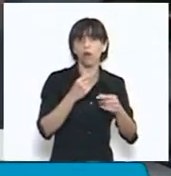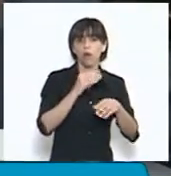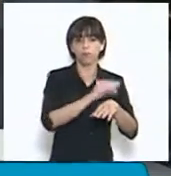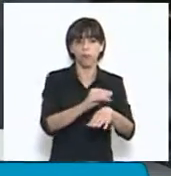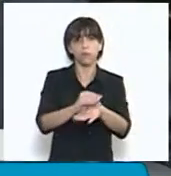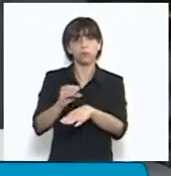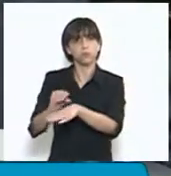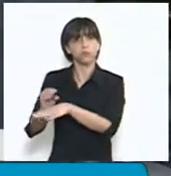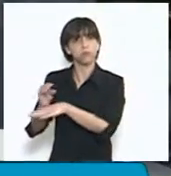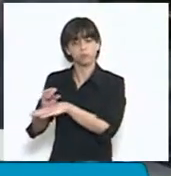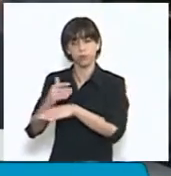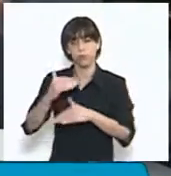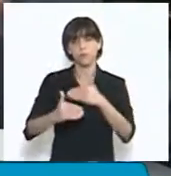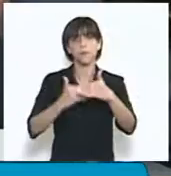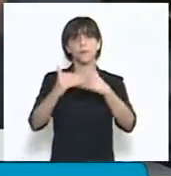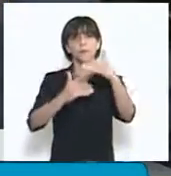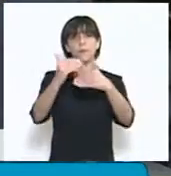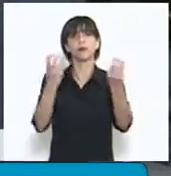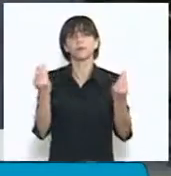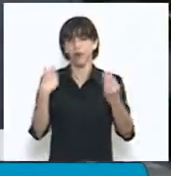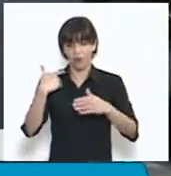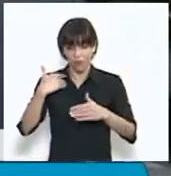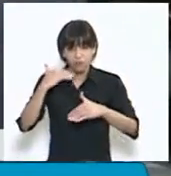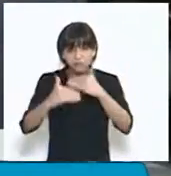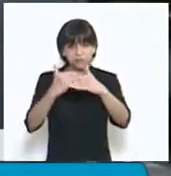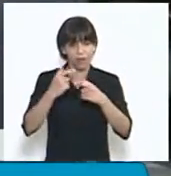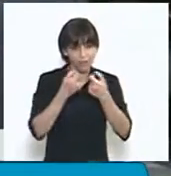social, del debate de la pobreza.